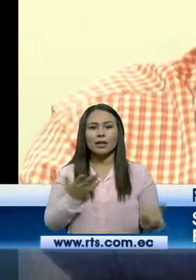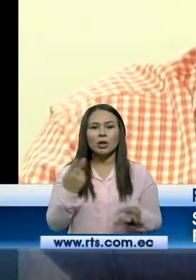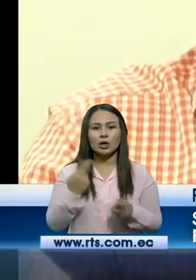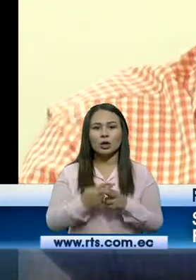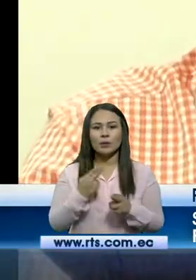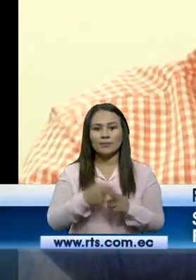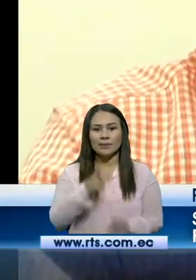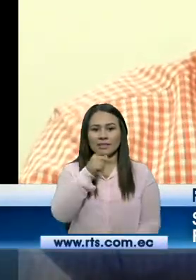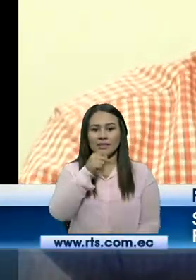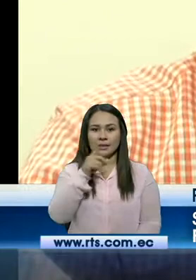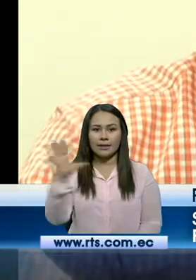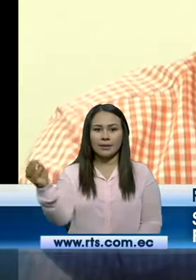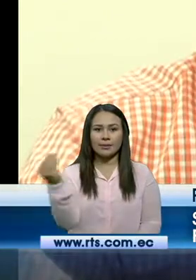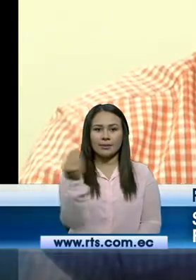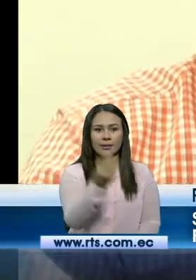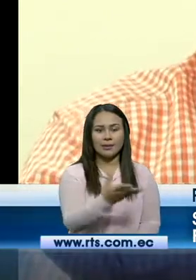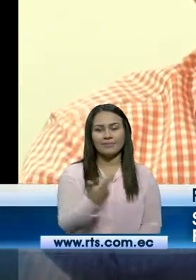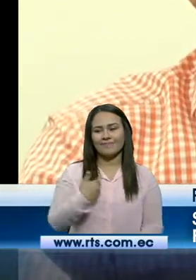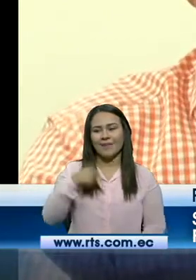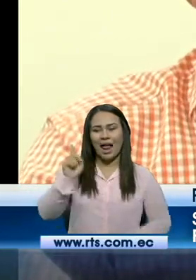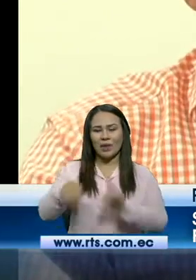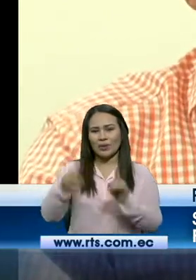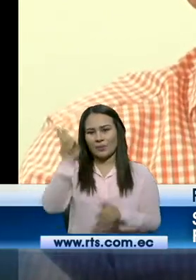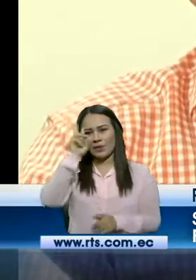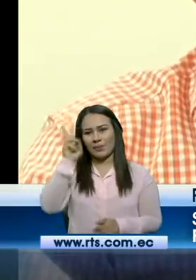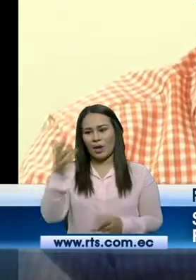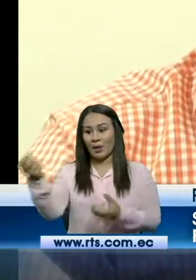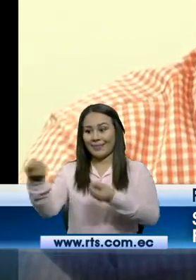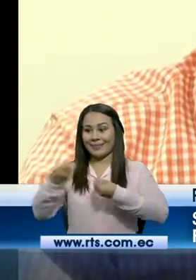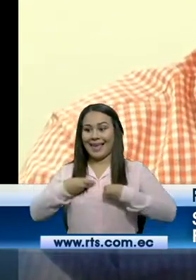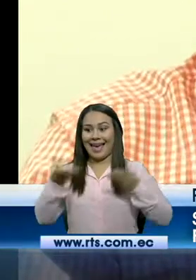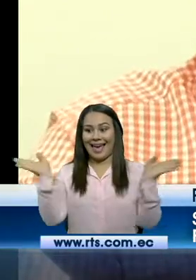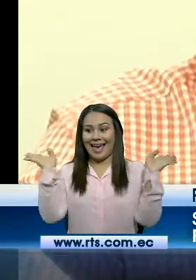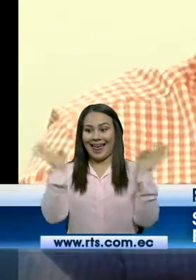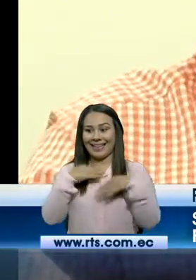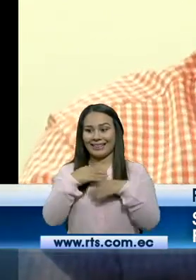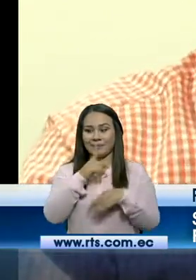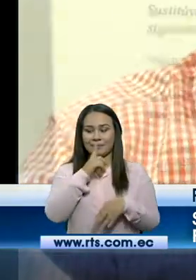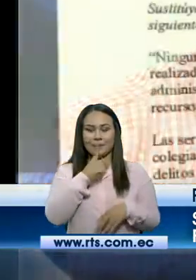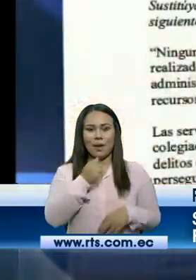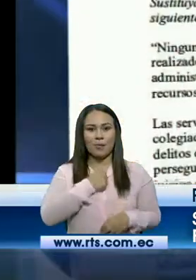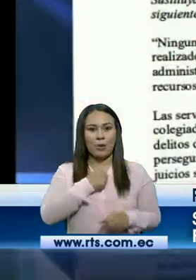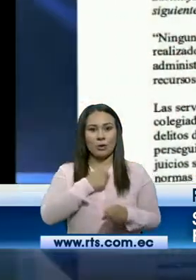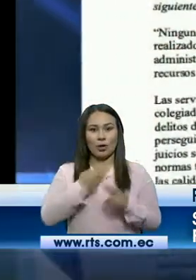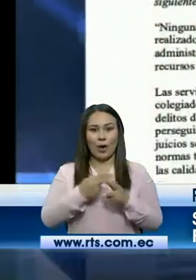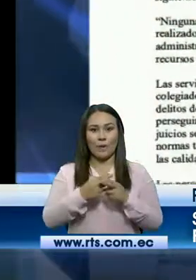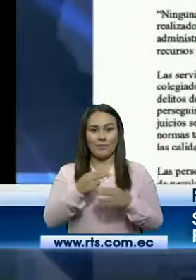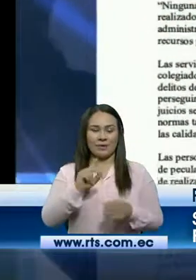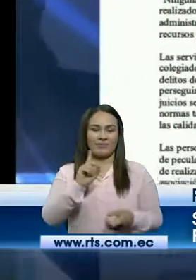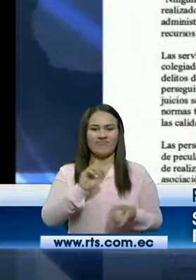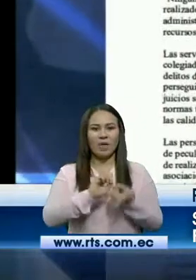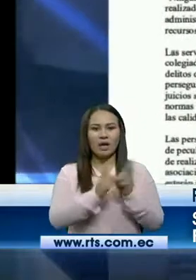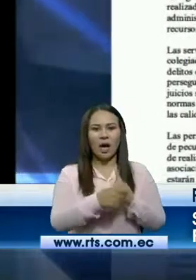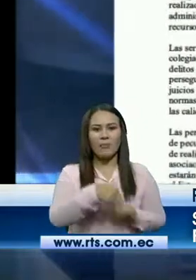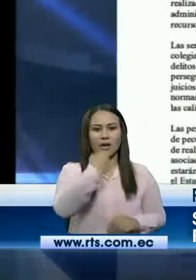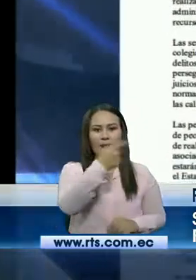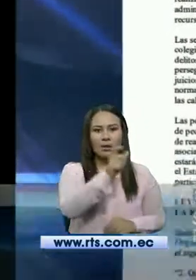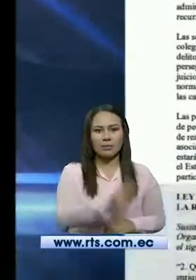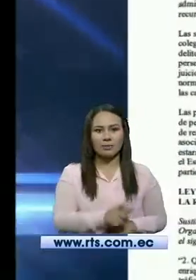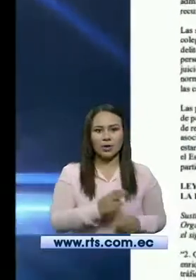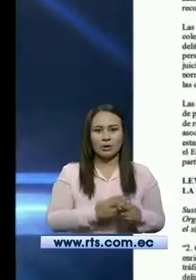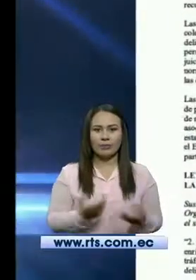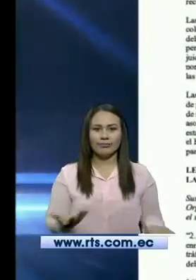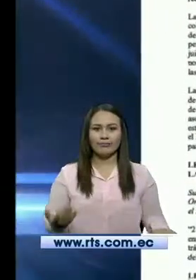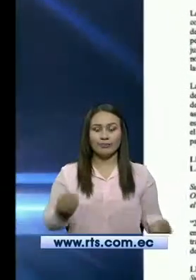están estos bienes, porque ustedes comprenderán que quien se ha beneficiado de un acto de corrupción no compra un vehículo a su nombre. En el anexo de la pregunta 1 se